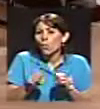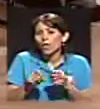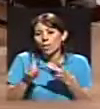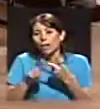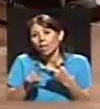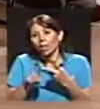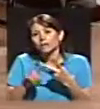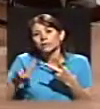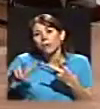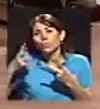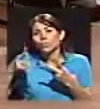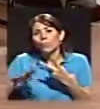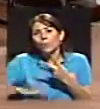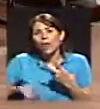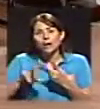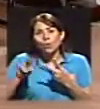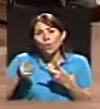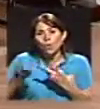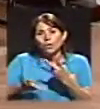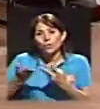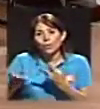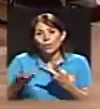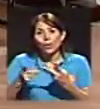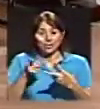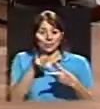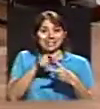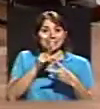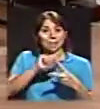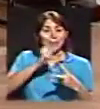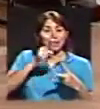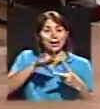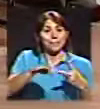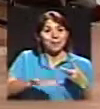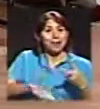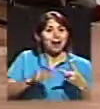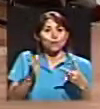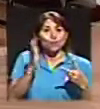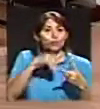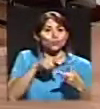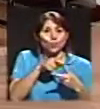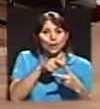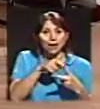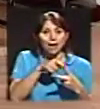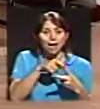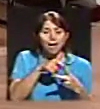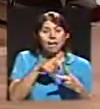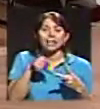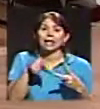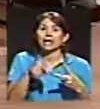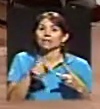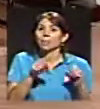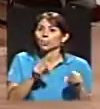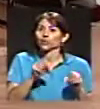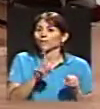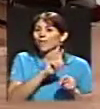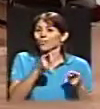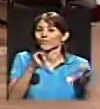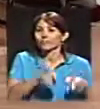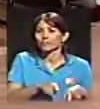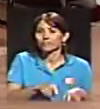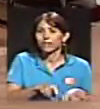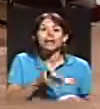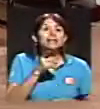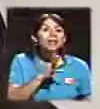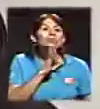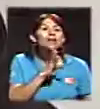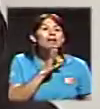que si no hubiera el primer pilar, esa posibilidad, y estamos hablando de algo que toca